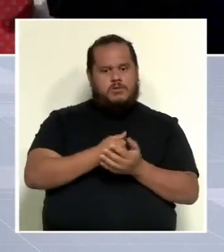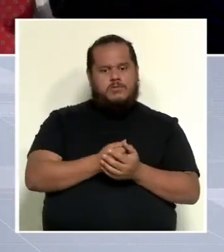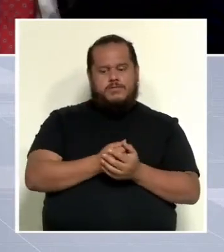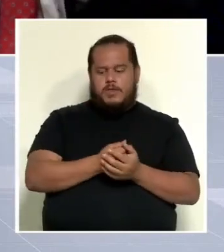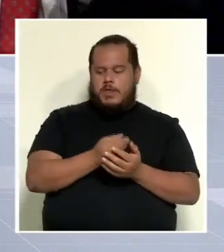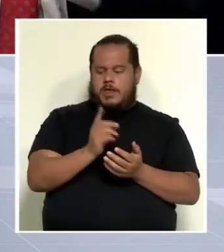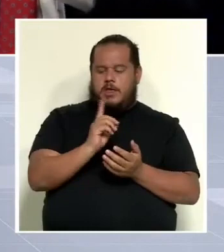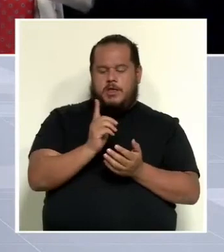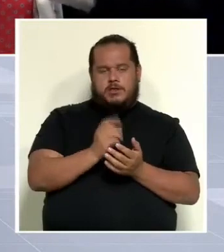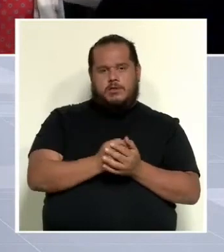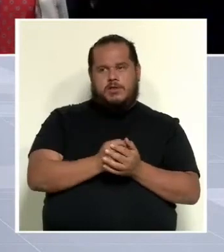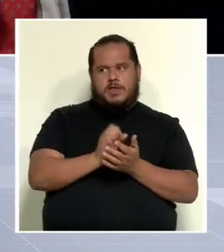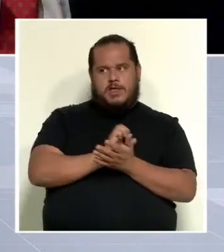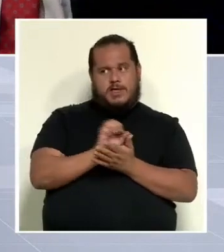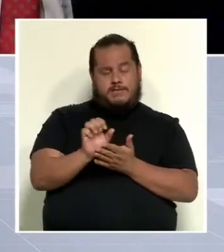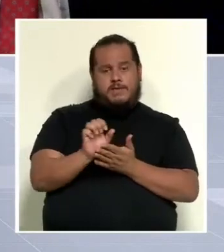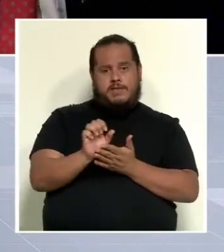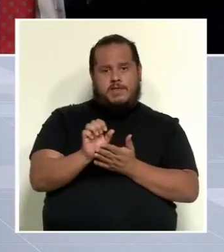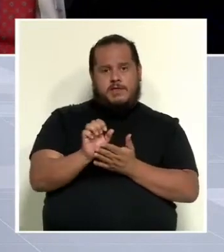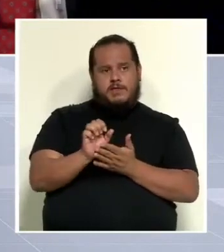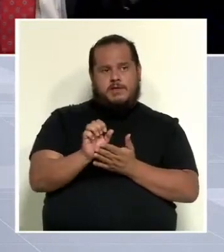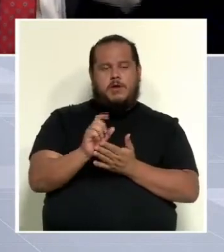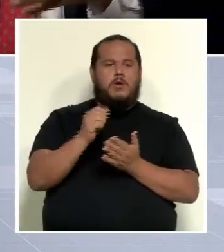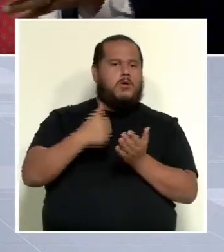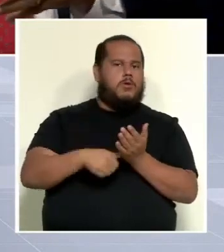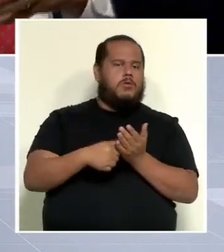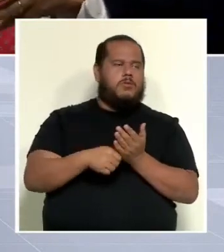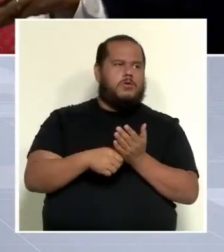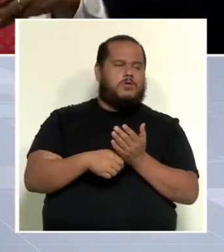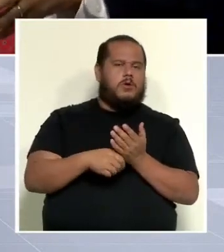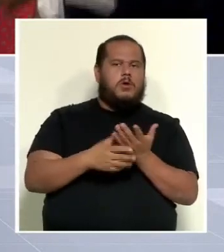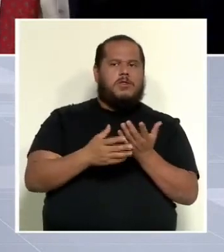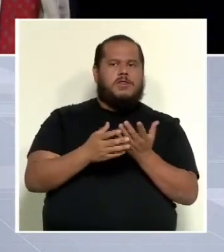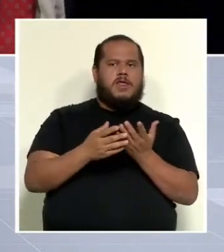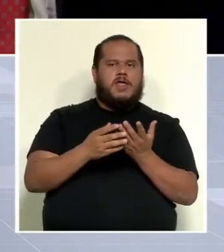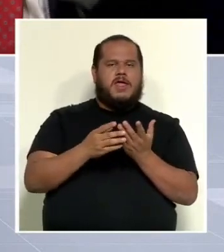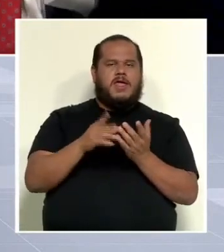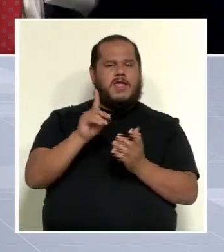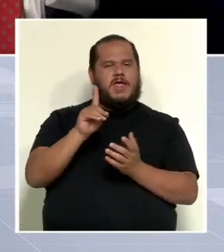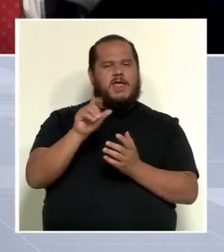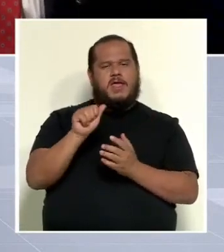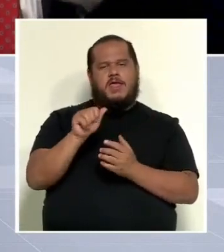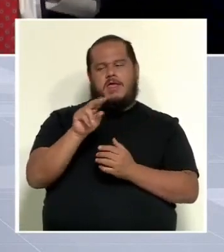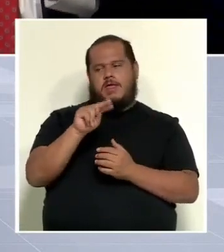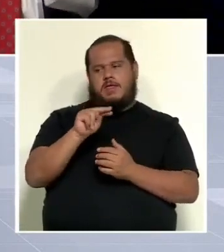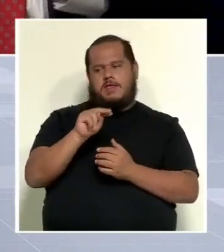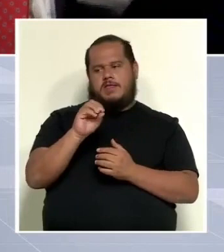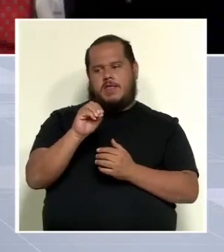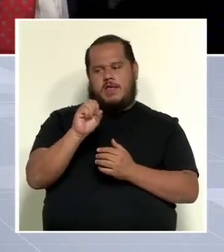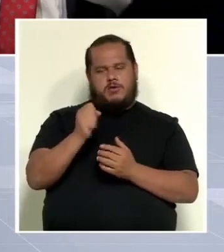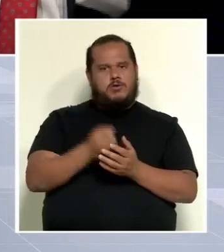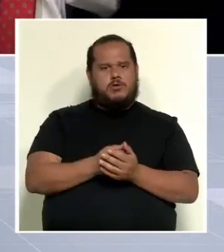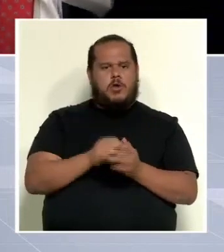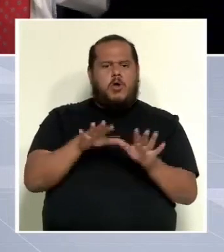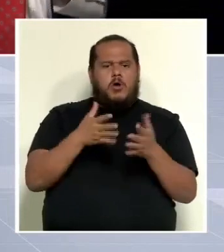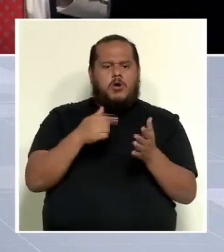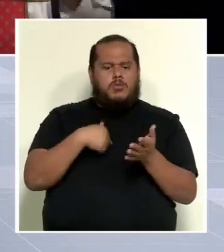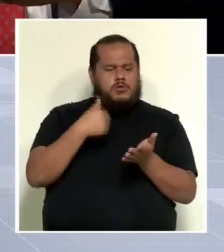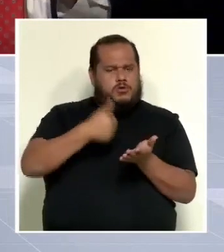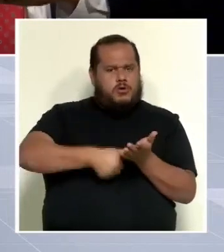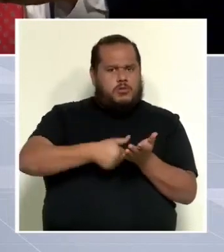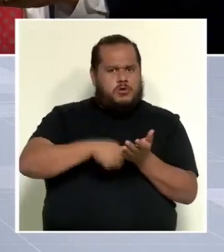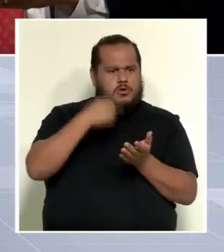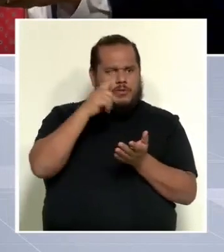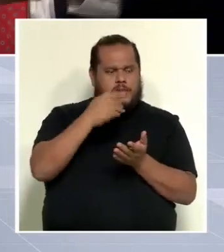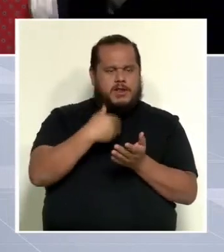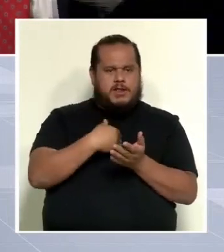en donde evita, es un voto de contención de daños, como voto para contener de